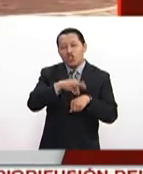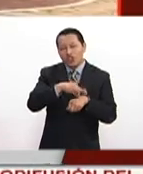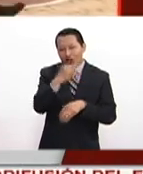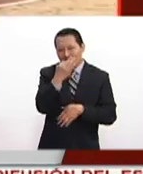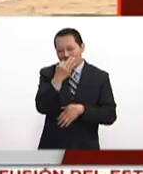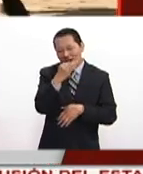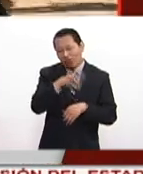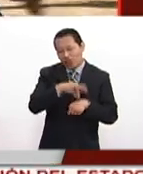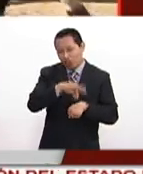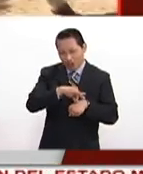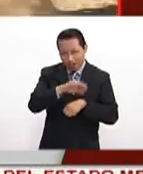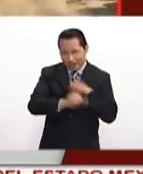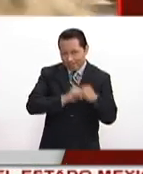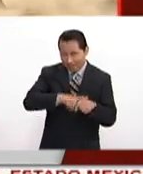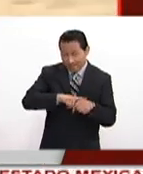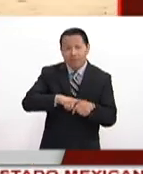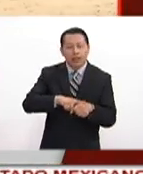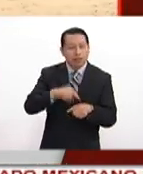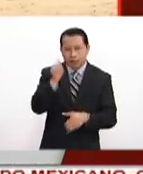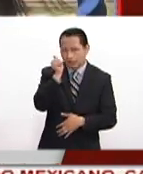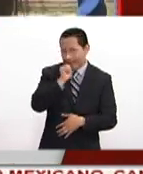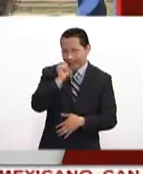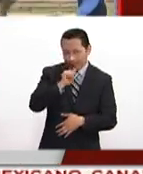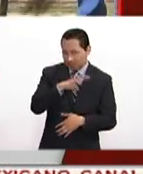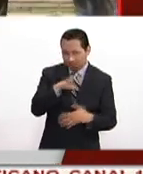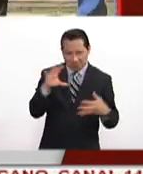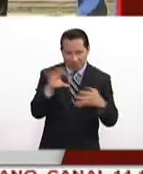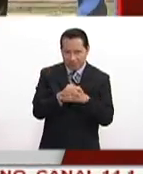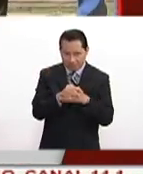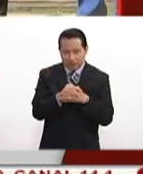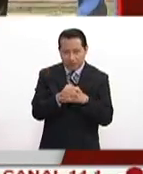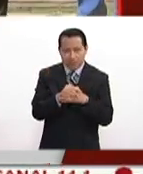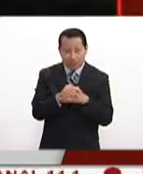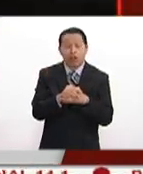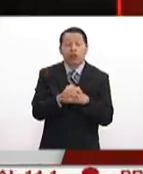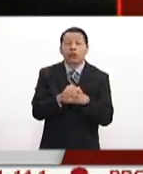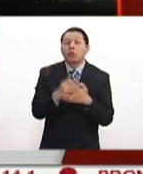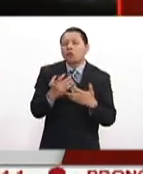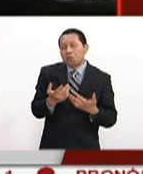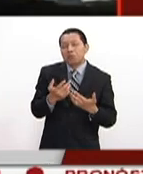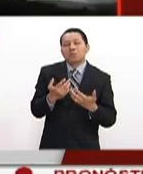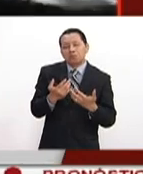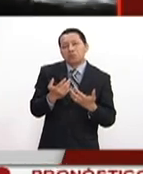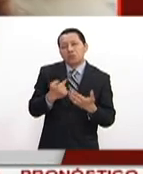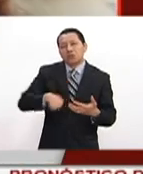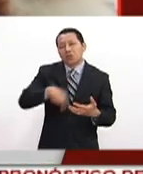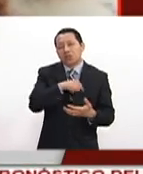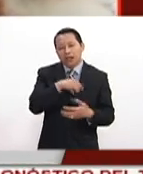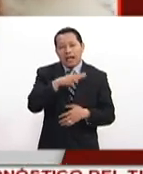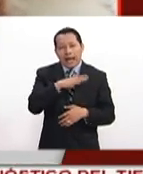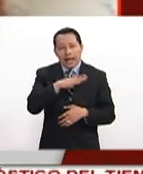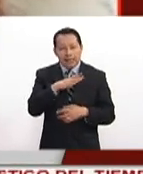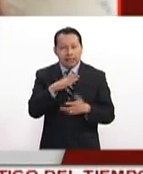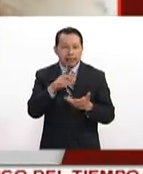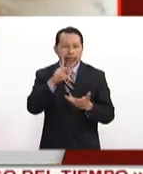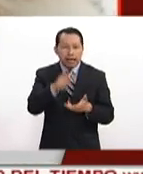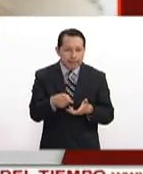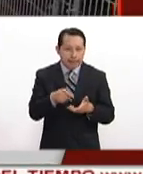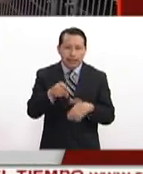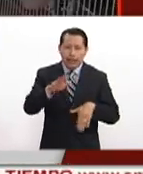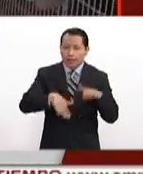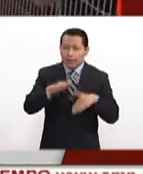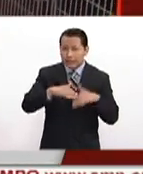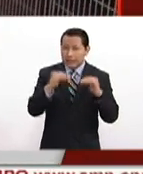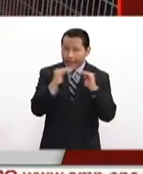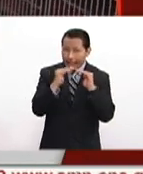están inmersos en la sociedad, pero y lo que nosotros tenemos a pie de nuestras camas, en nuestras camas o en